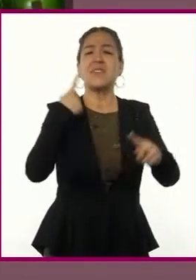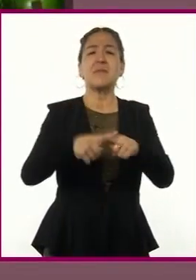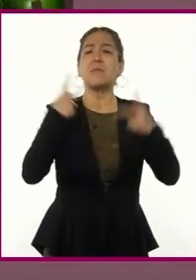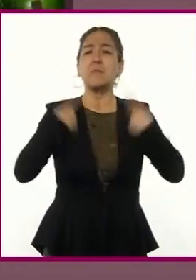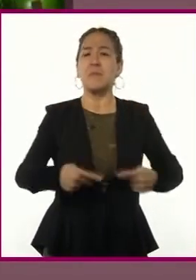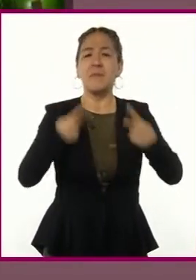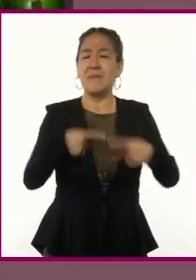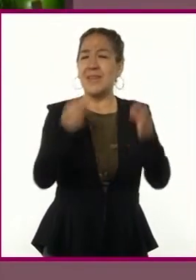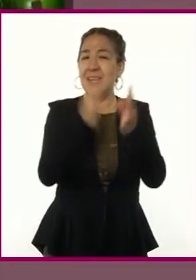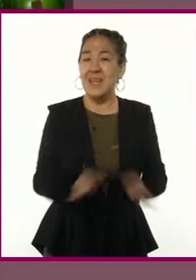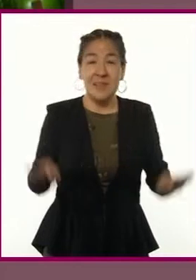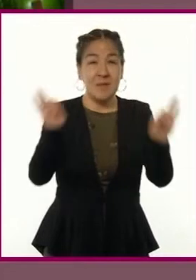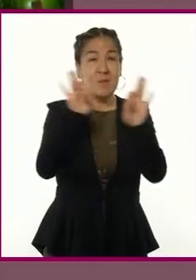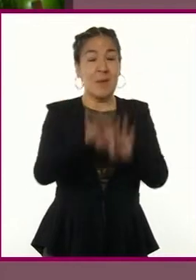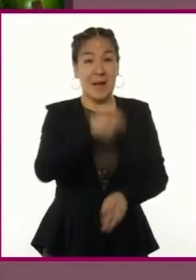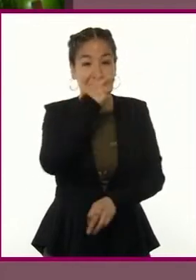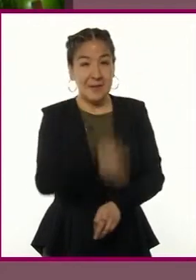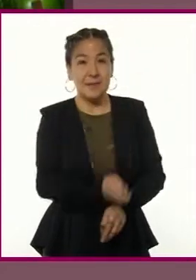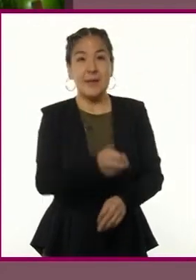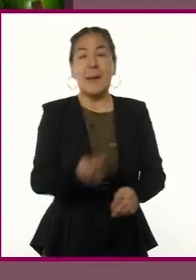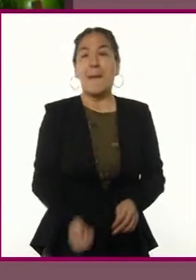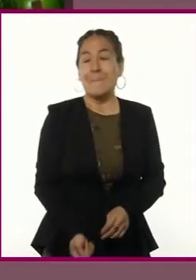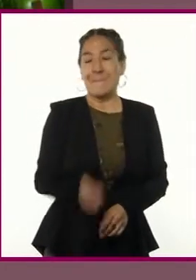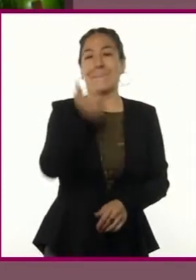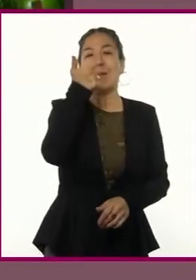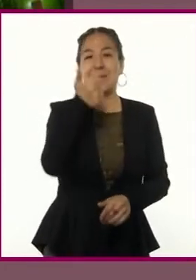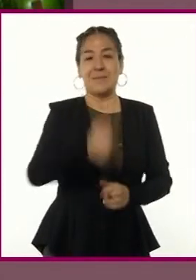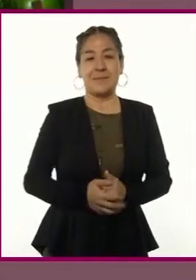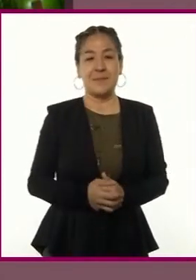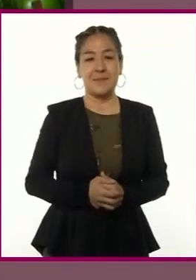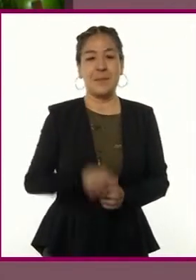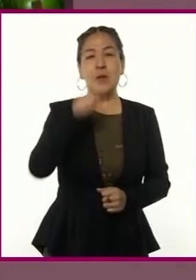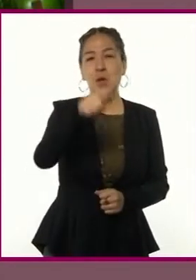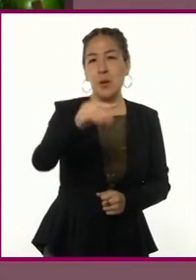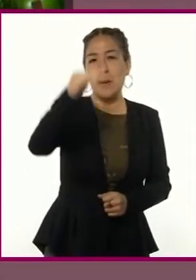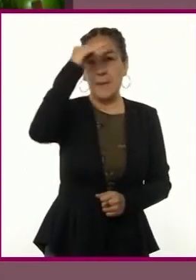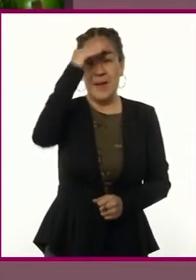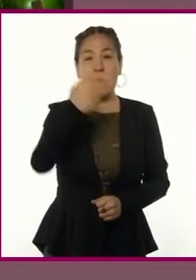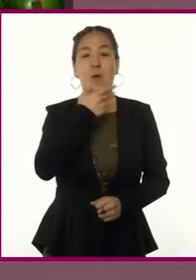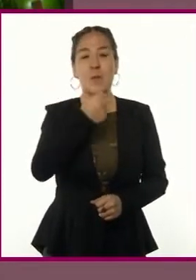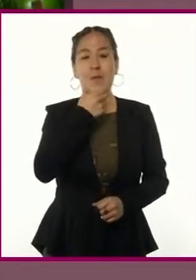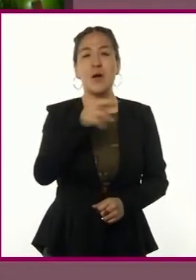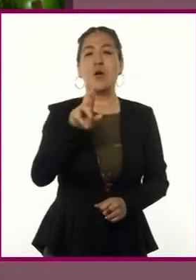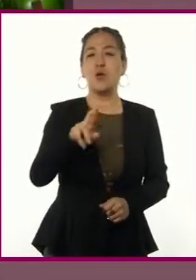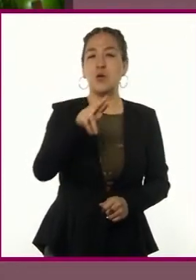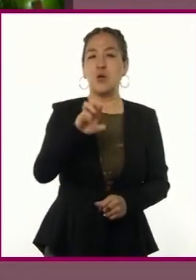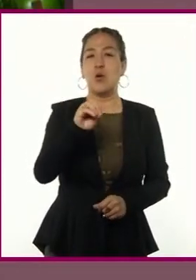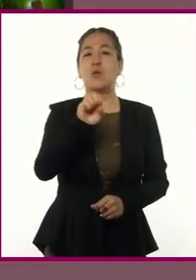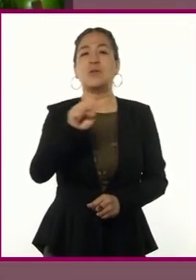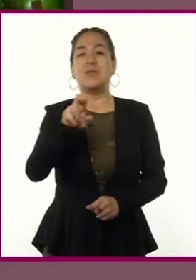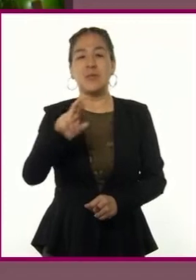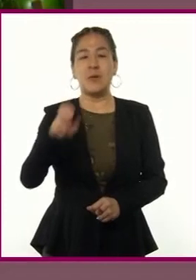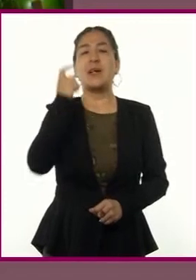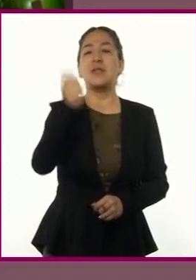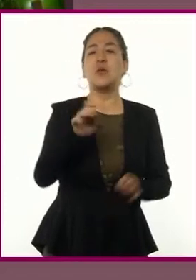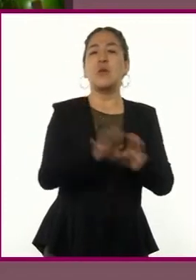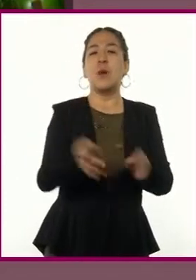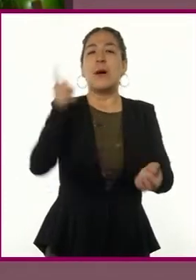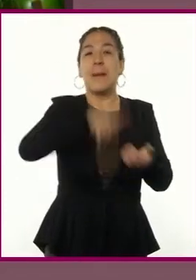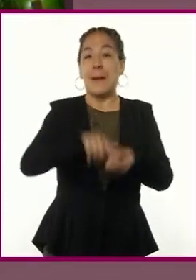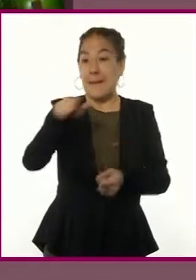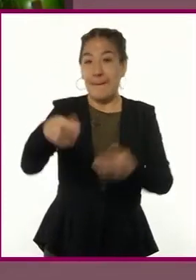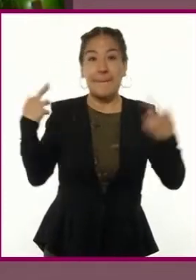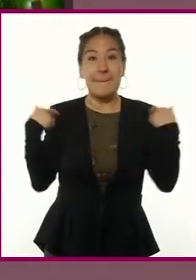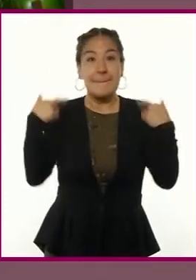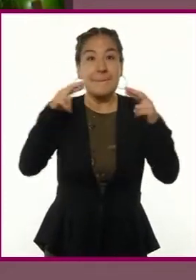importante, que es por donde cuela el pensamiento de Rousseau, porque es su maestro, ¿no?, es el